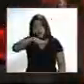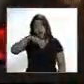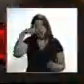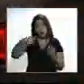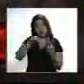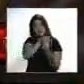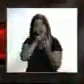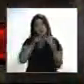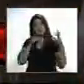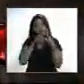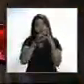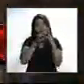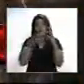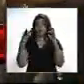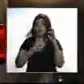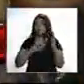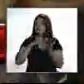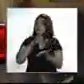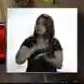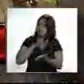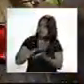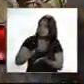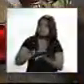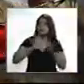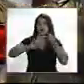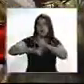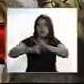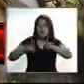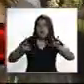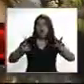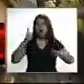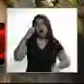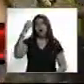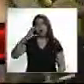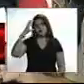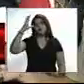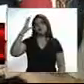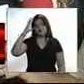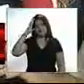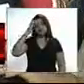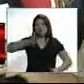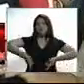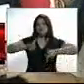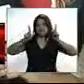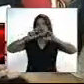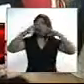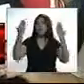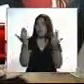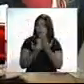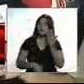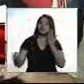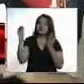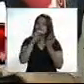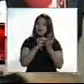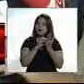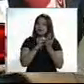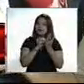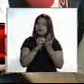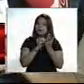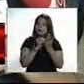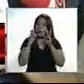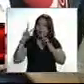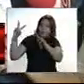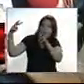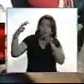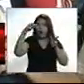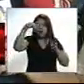elemento, lleno de tranquilidad, lleno de paz, lleno de conciencia, van a permitir que el mundo nuevamente, con los ojos fijos en